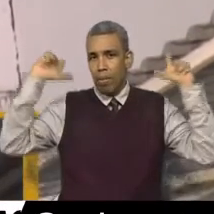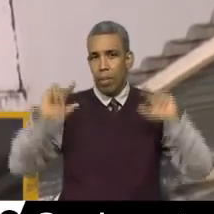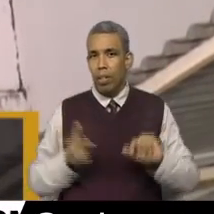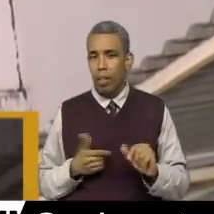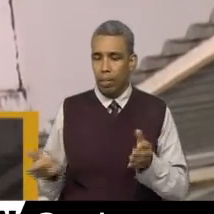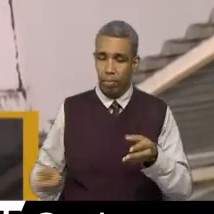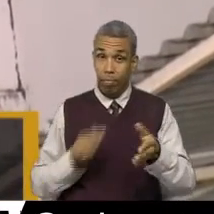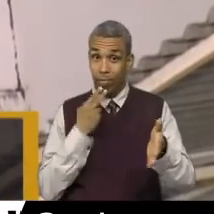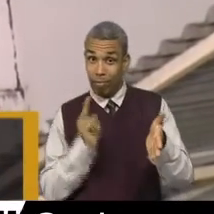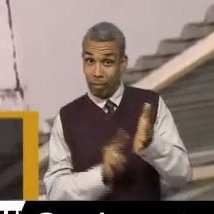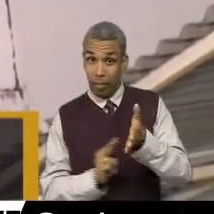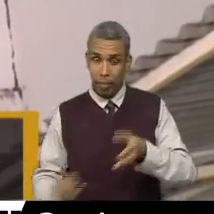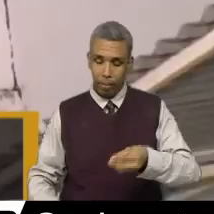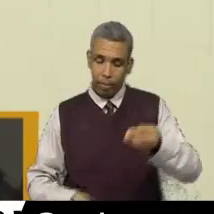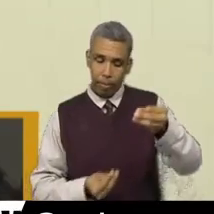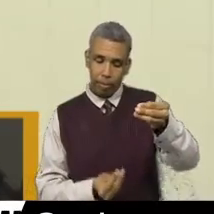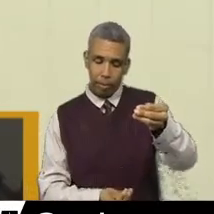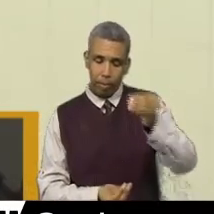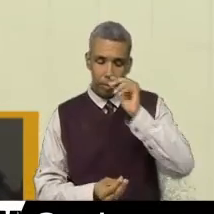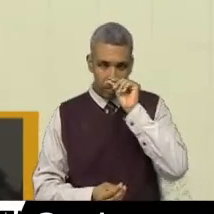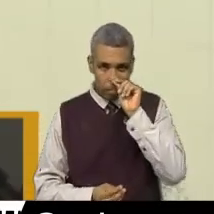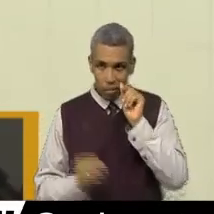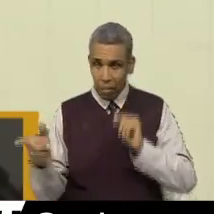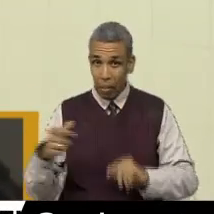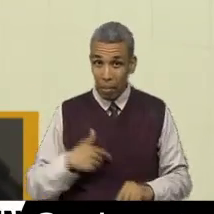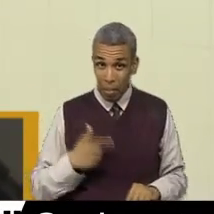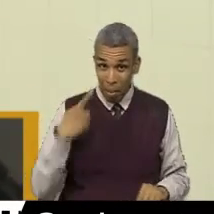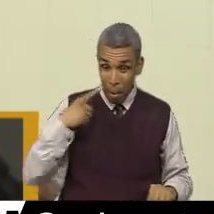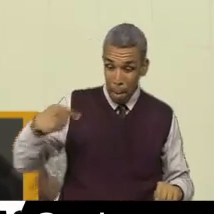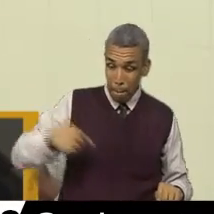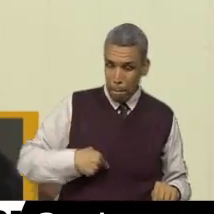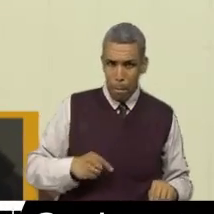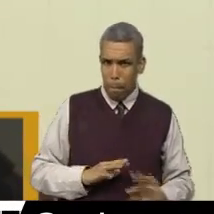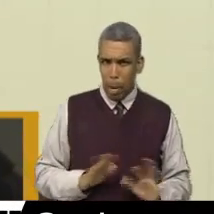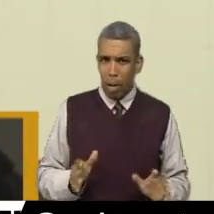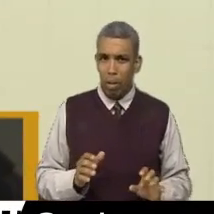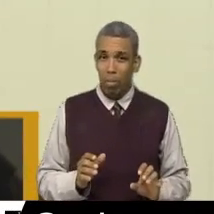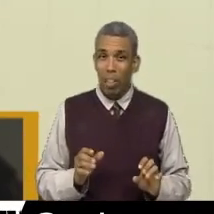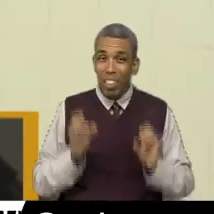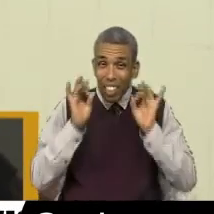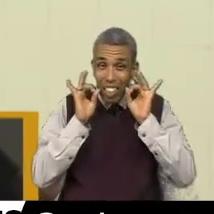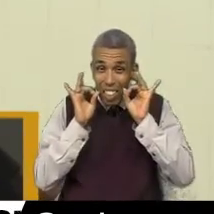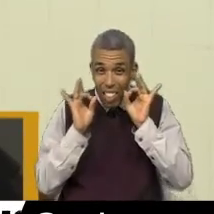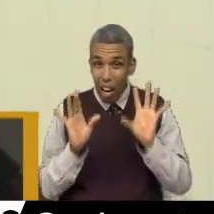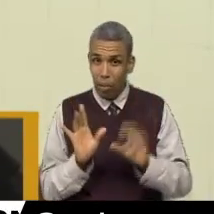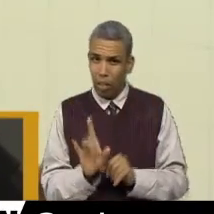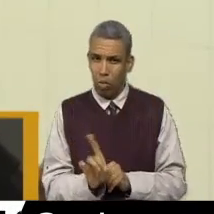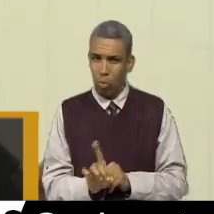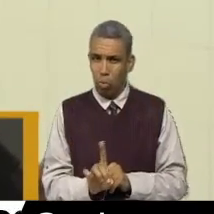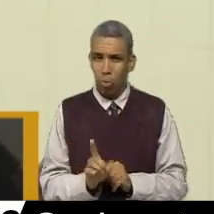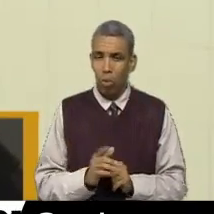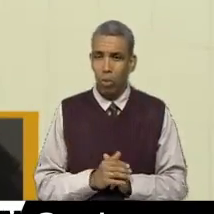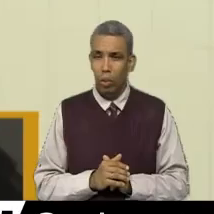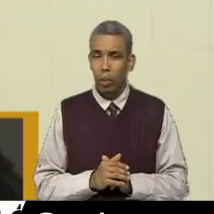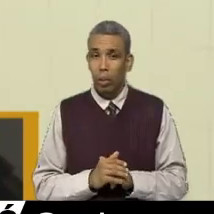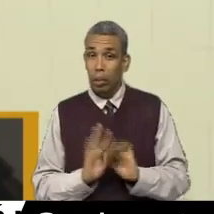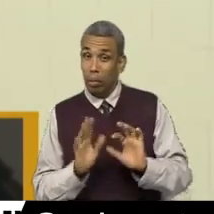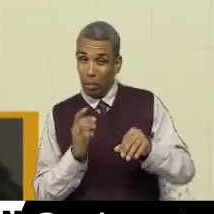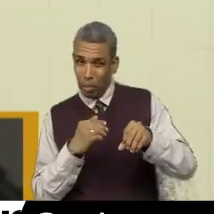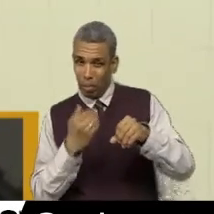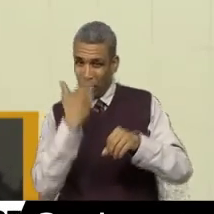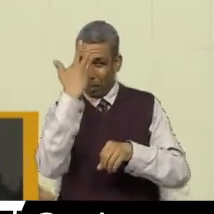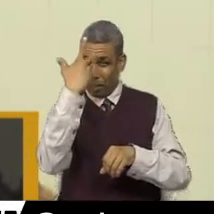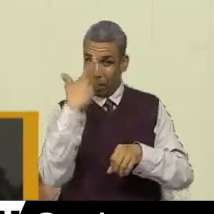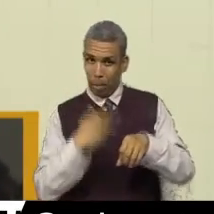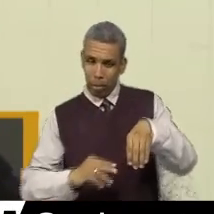Sí, el paciente está estable, sin ningún compromiso de sus signos vitales. Estamos es para definirle si hay necesidad de colocarle